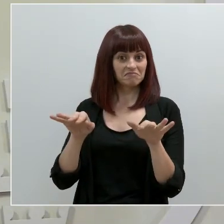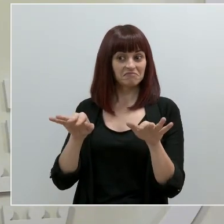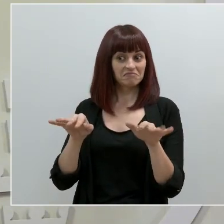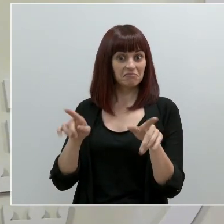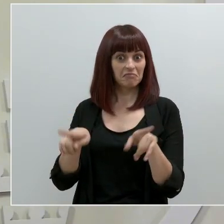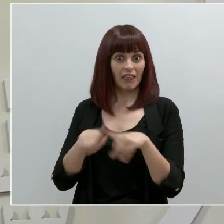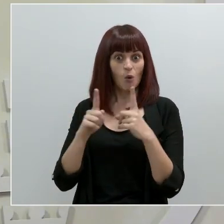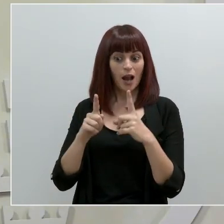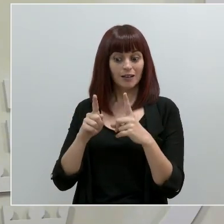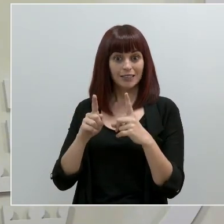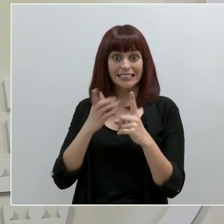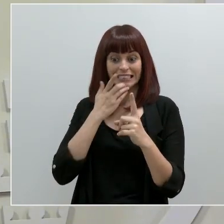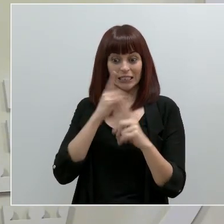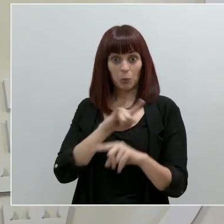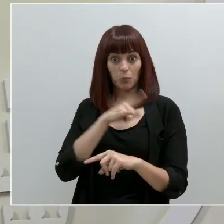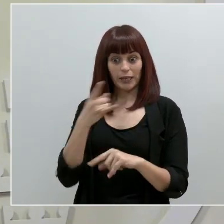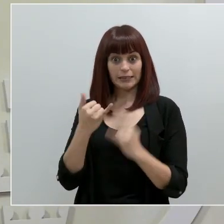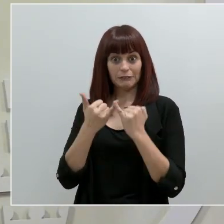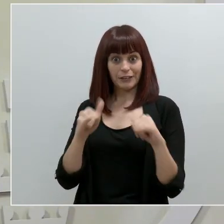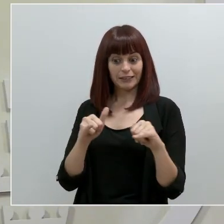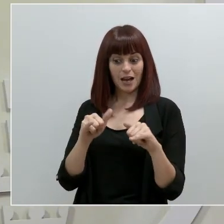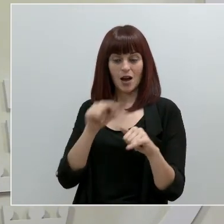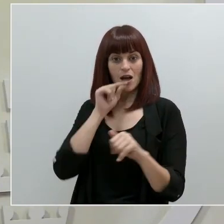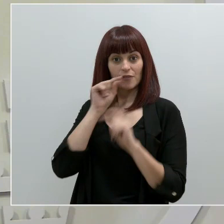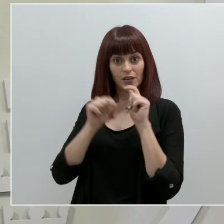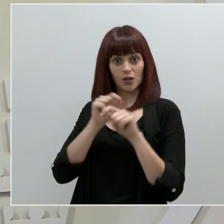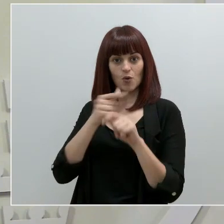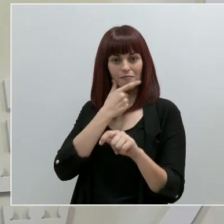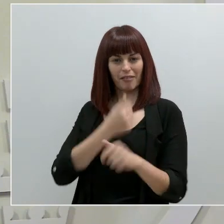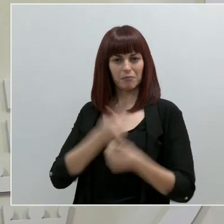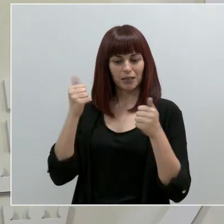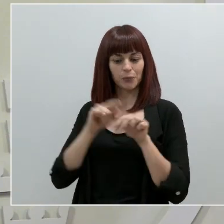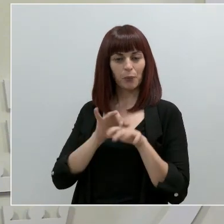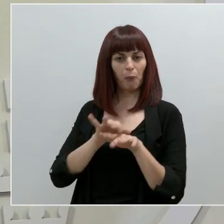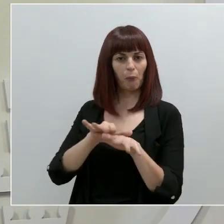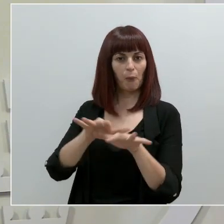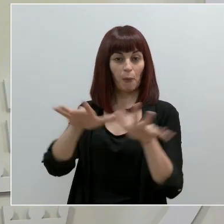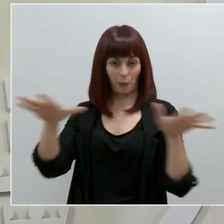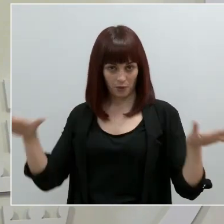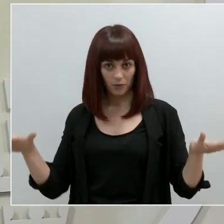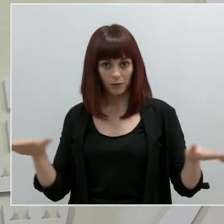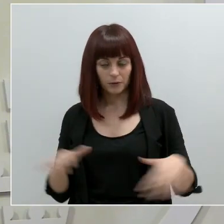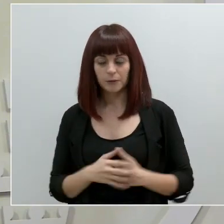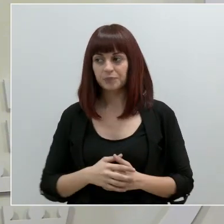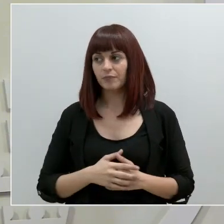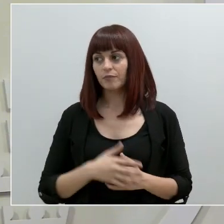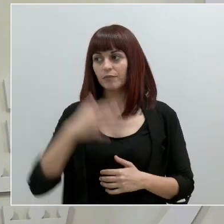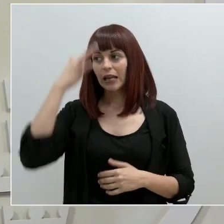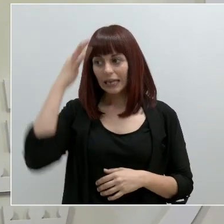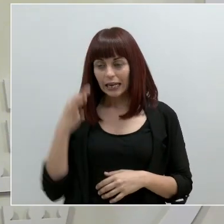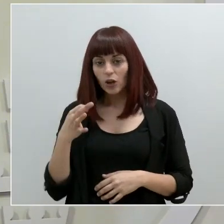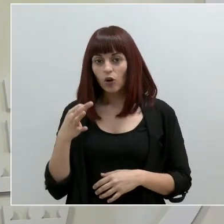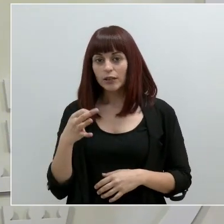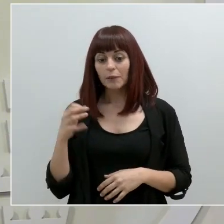le facilitan mucho la diseminación. O sea, realmente creo que de